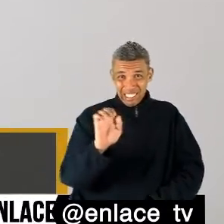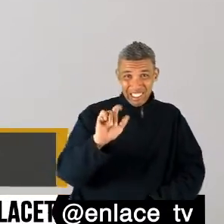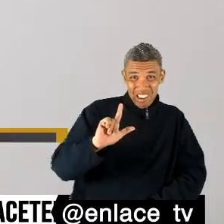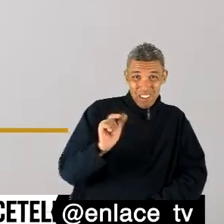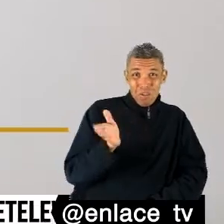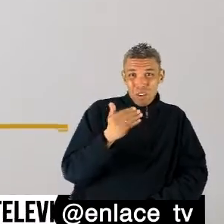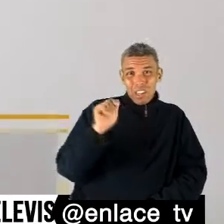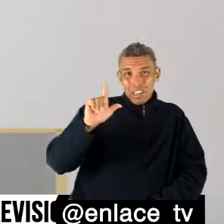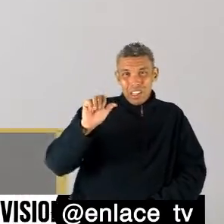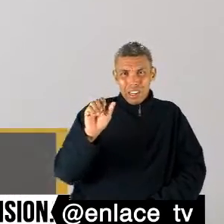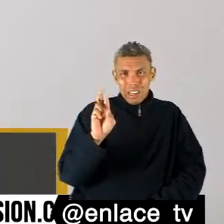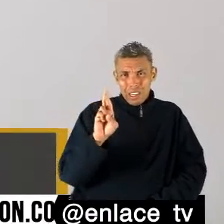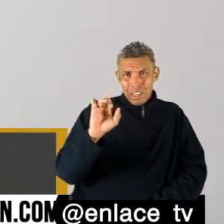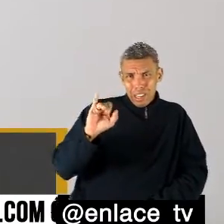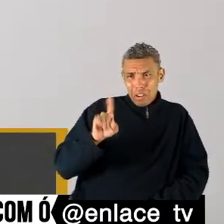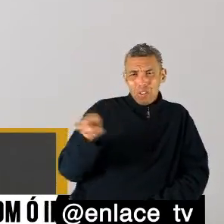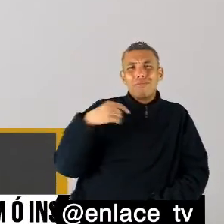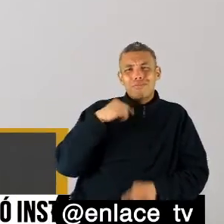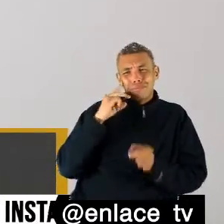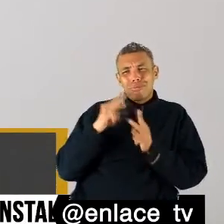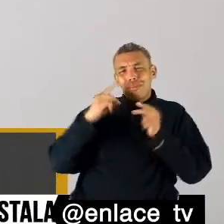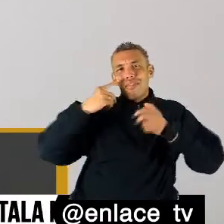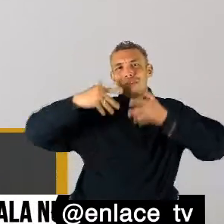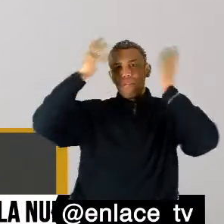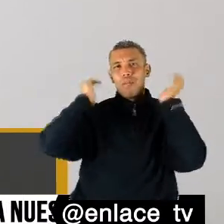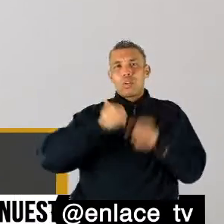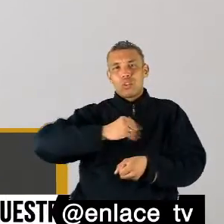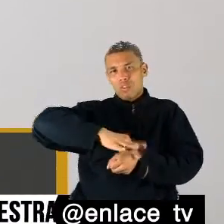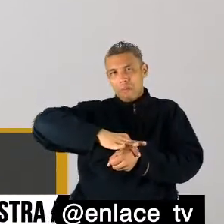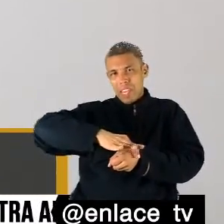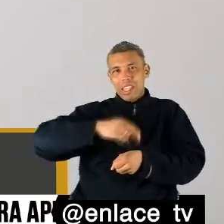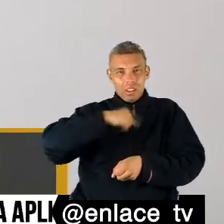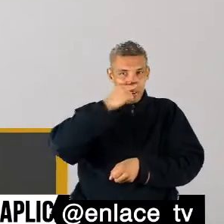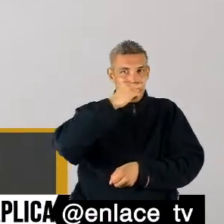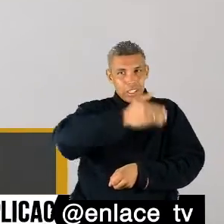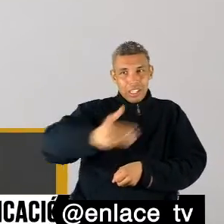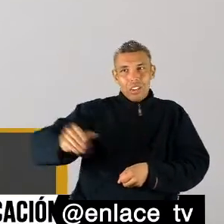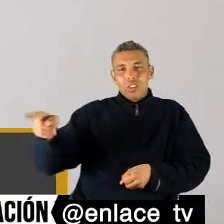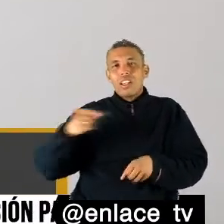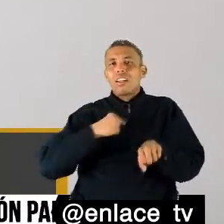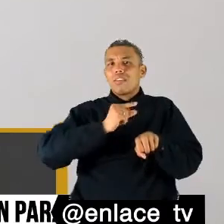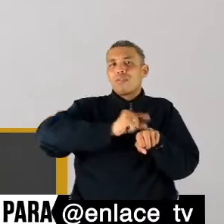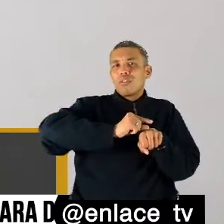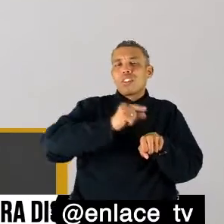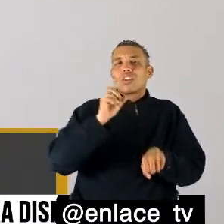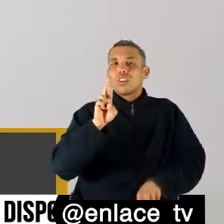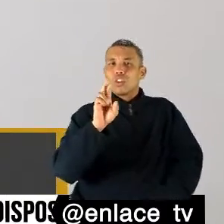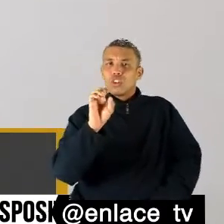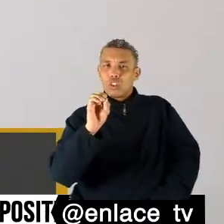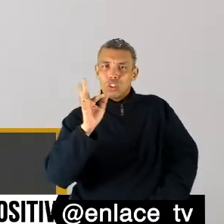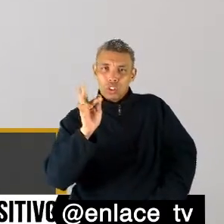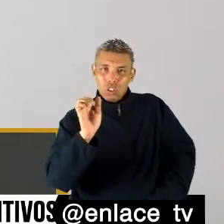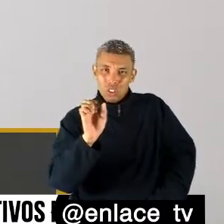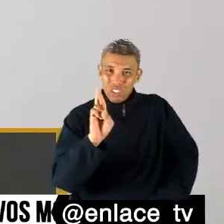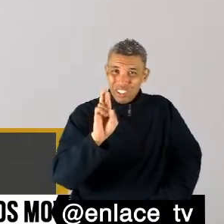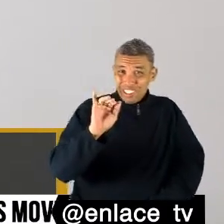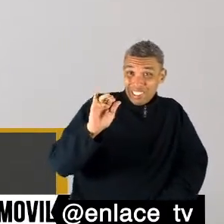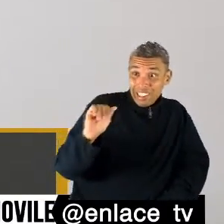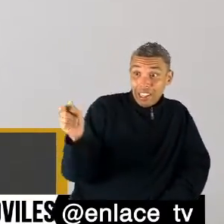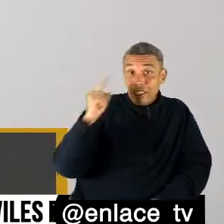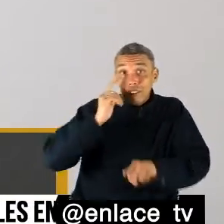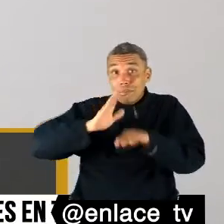pediatra en nuestra ciudad. Él es el presidente de la Fundación Rotaria Ramón Evancure aquí en Barranca Bermeja y tienen muy buenas